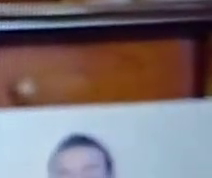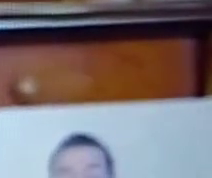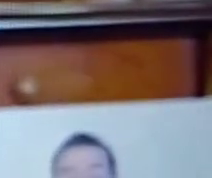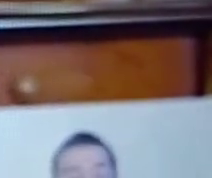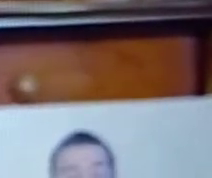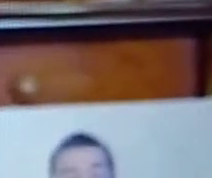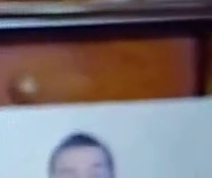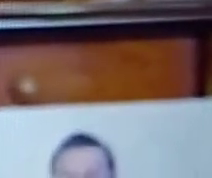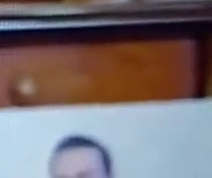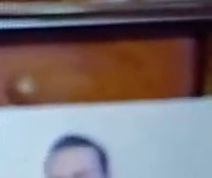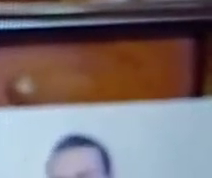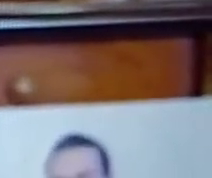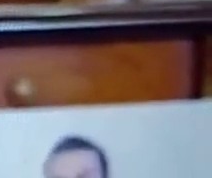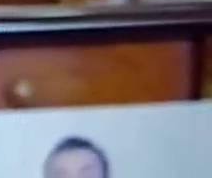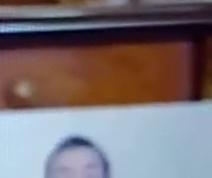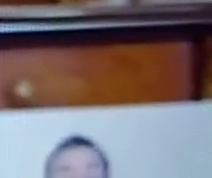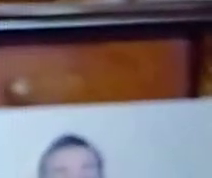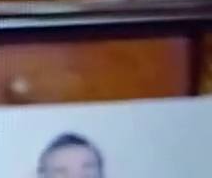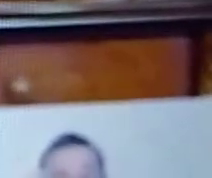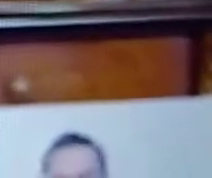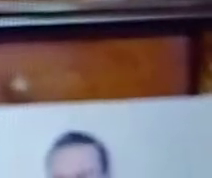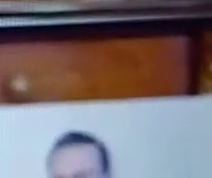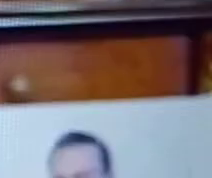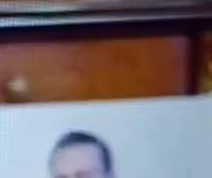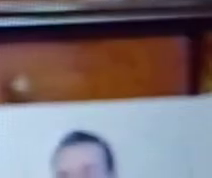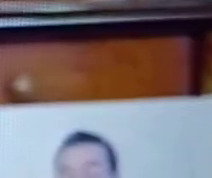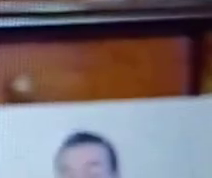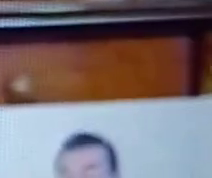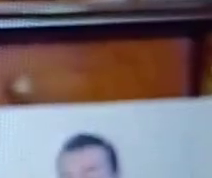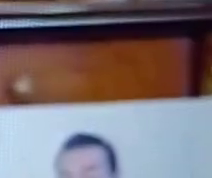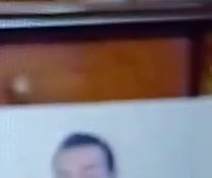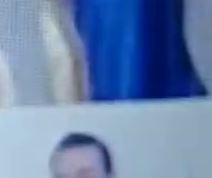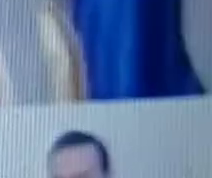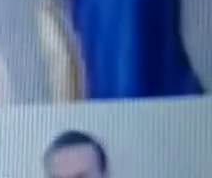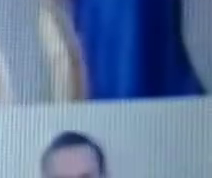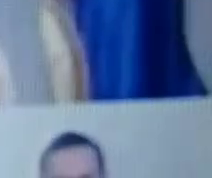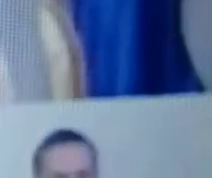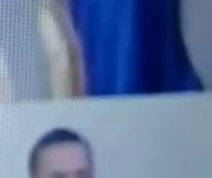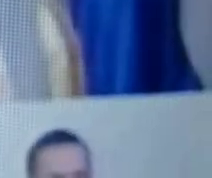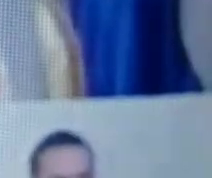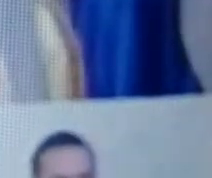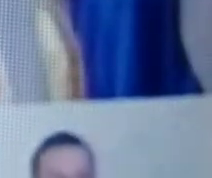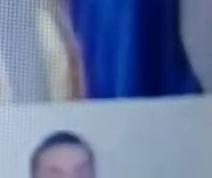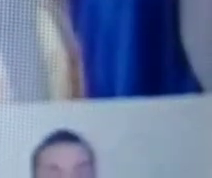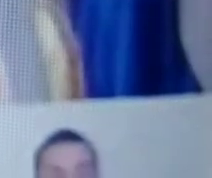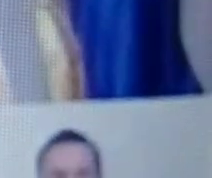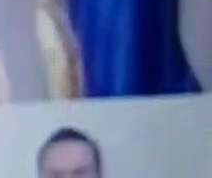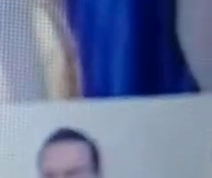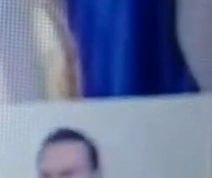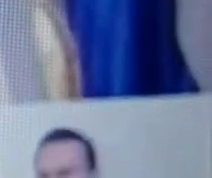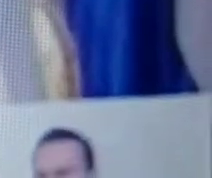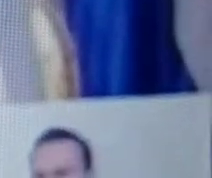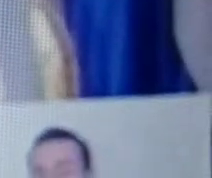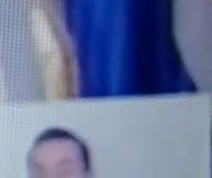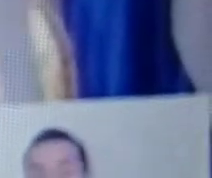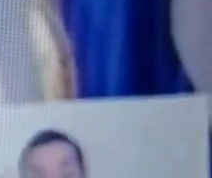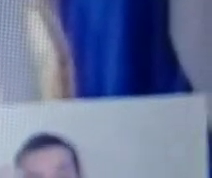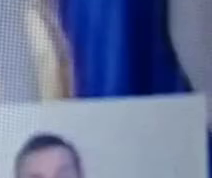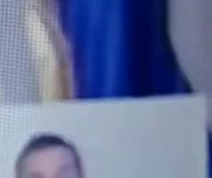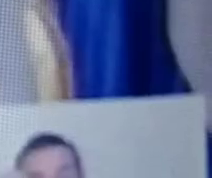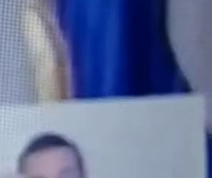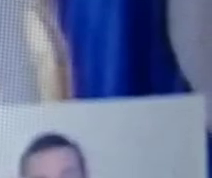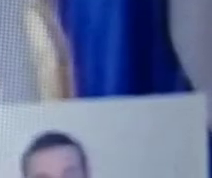no escuchó, lo que llevó a una crisis todavía más grande, la Segunda Guerra Mundial. Esta vez el golpe sí fue suficiente para aprender y decidir